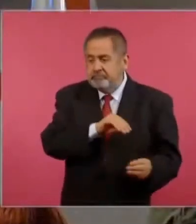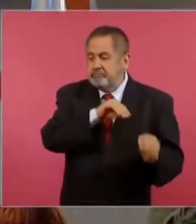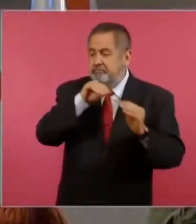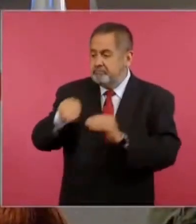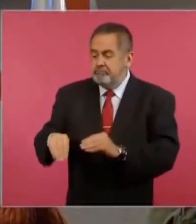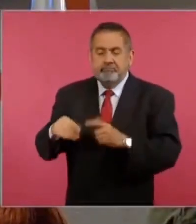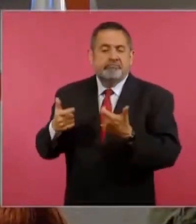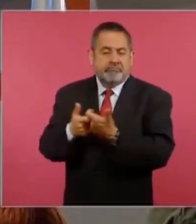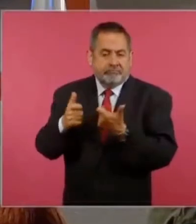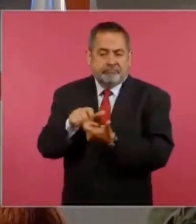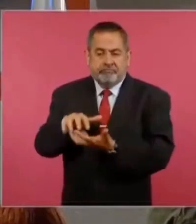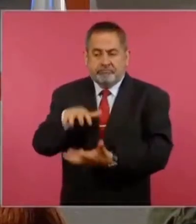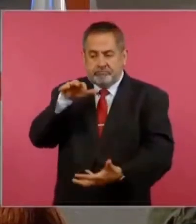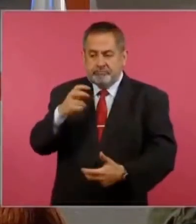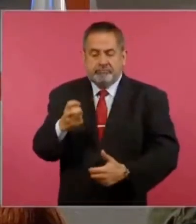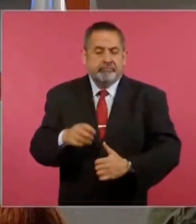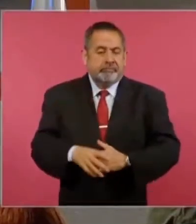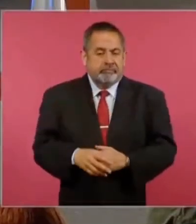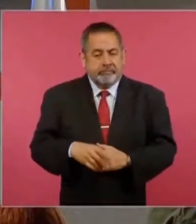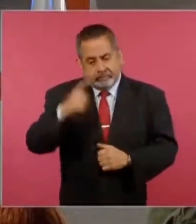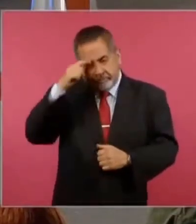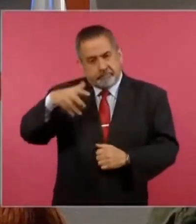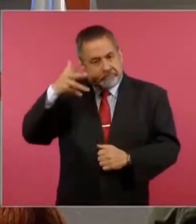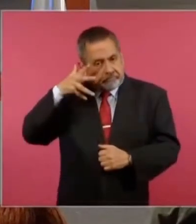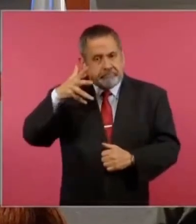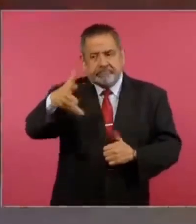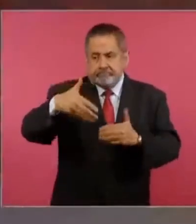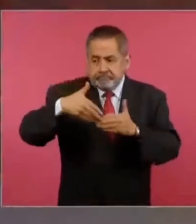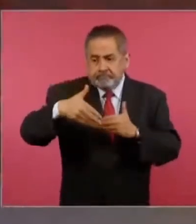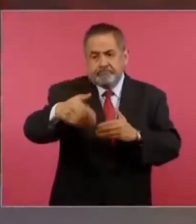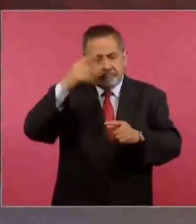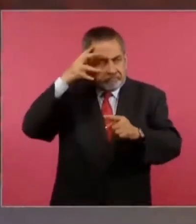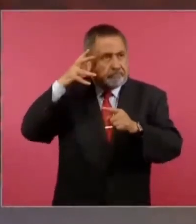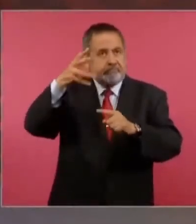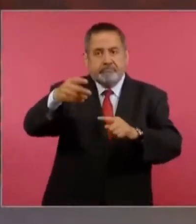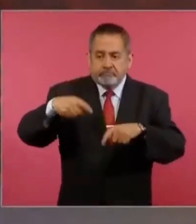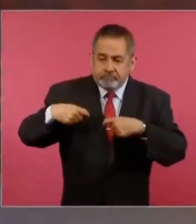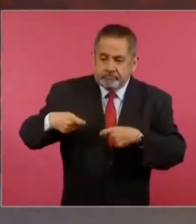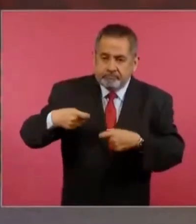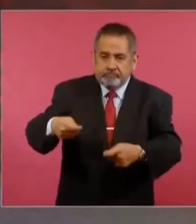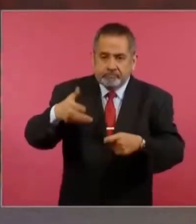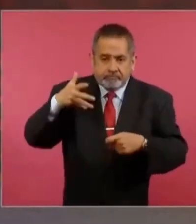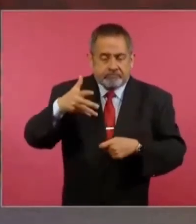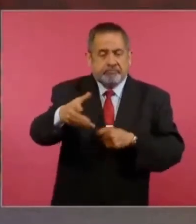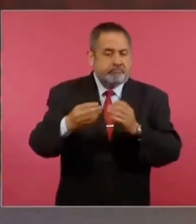es hacia adelante para las nuevas generaciones.